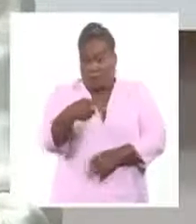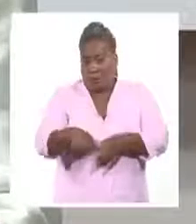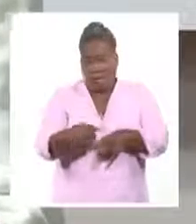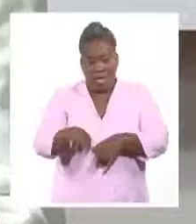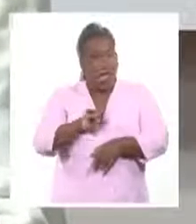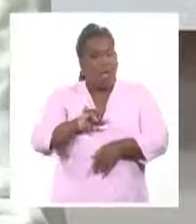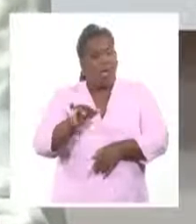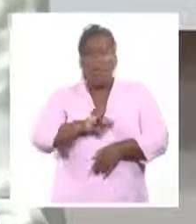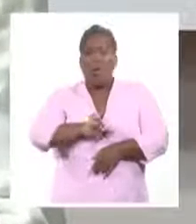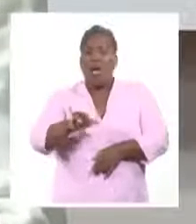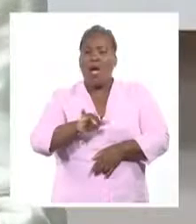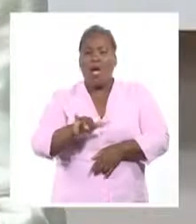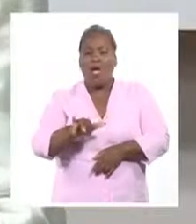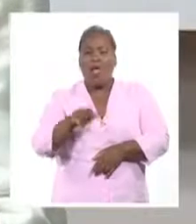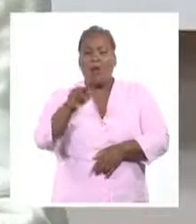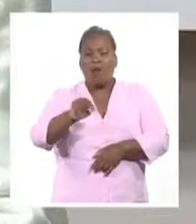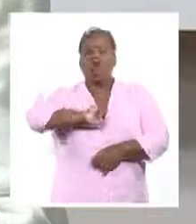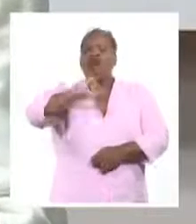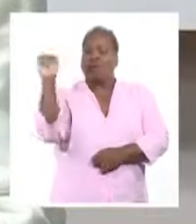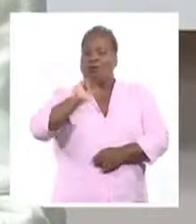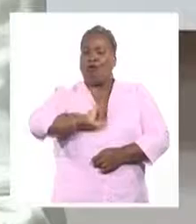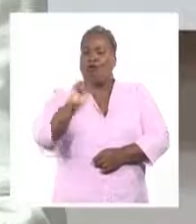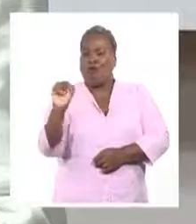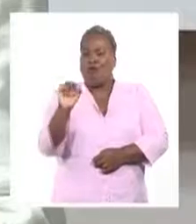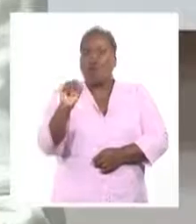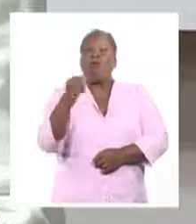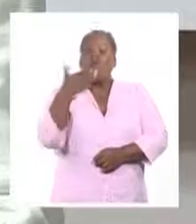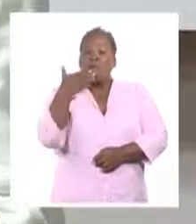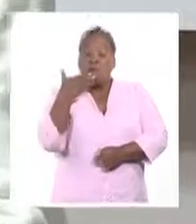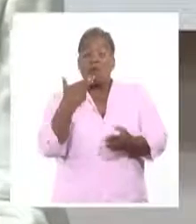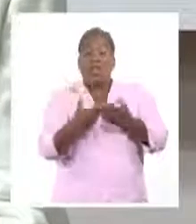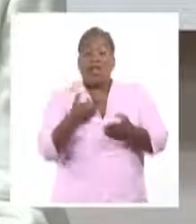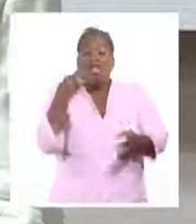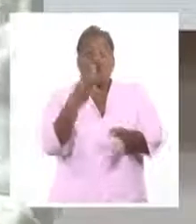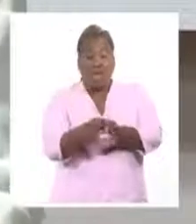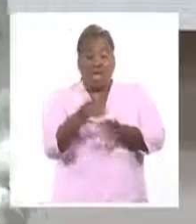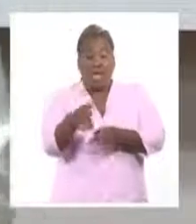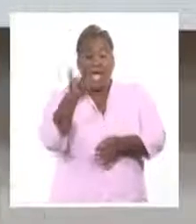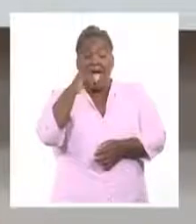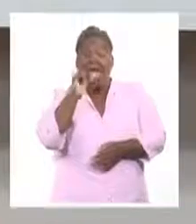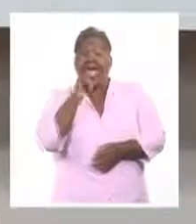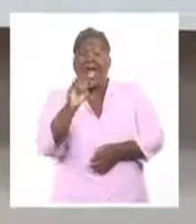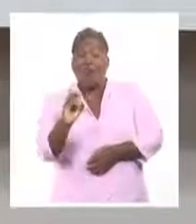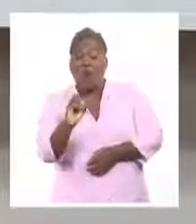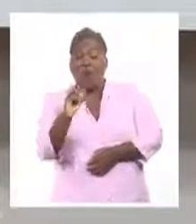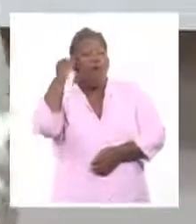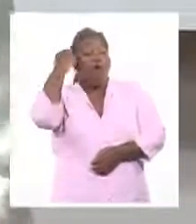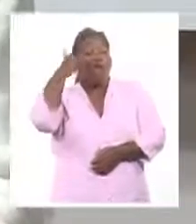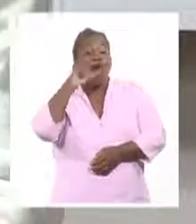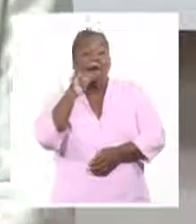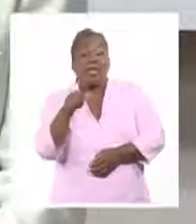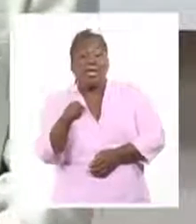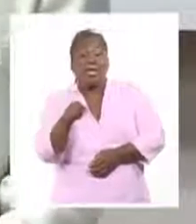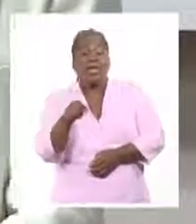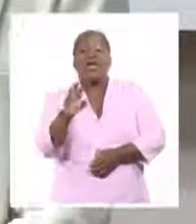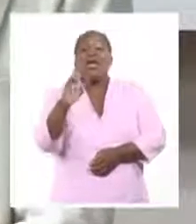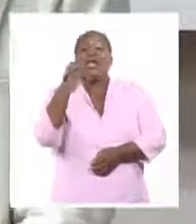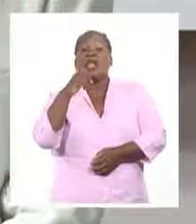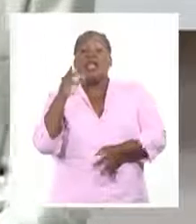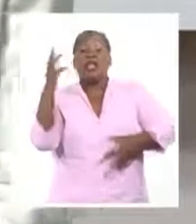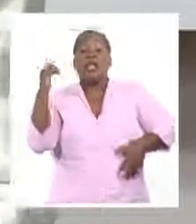sonidos inseparables de los triunfos. Buenafé, Arnaldo, Fabré, Raúl Torres, otra vez me disculpo